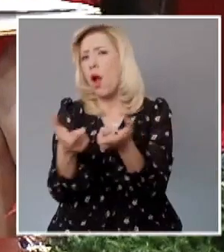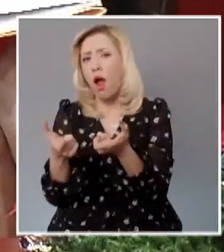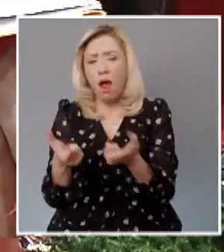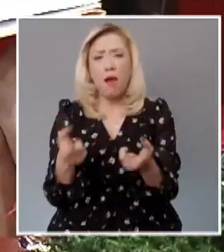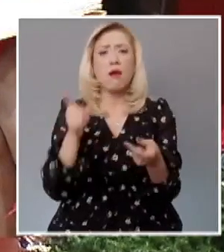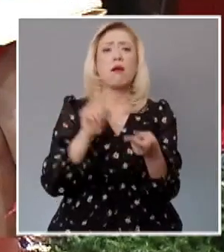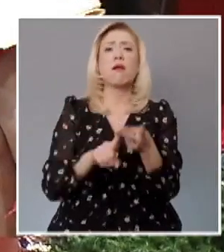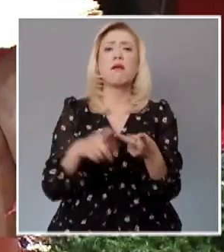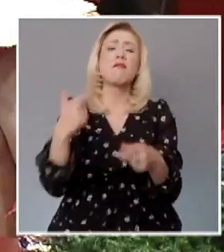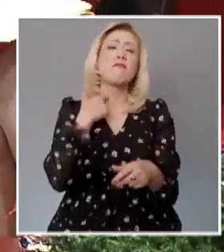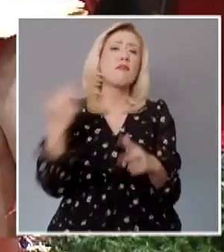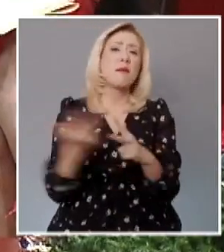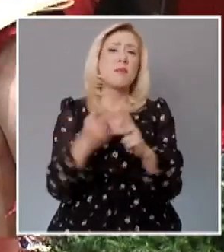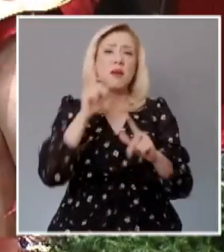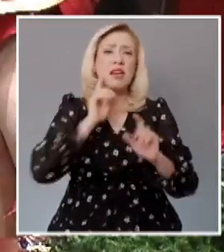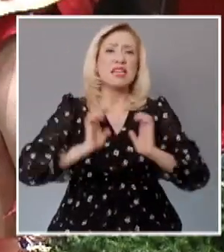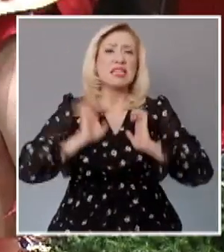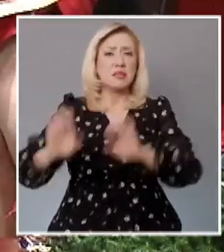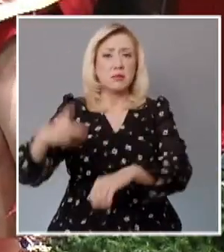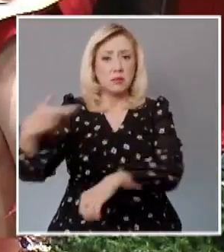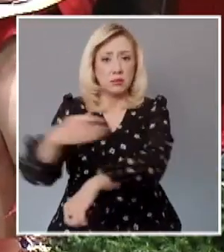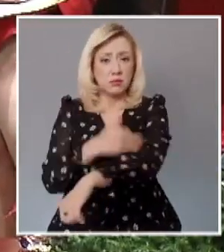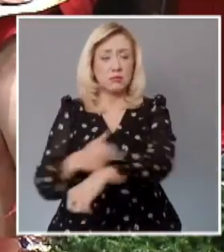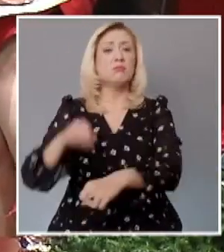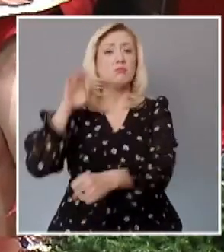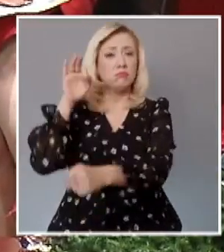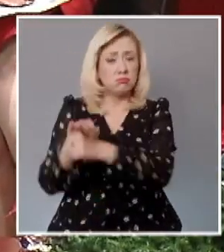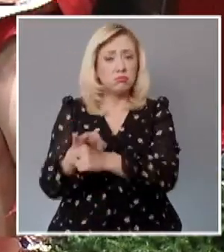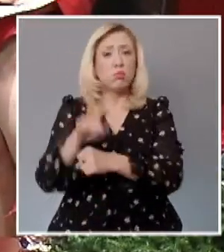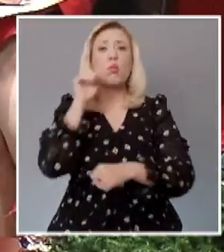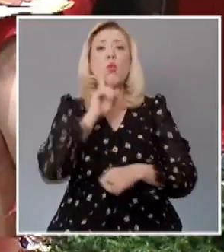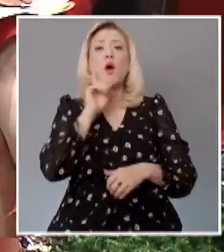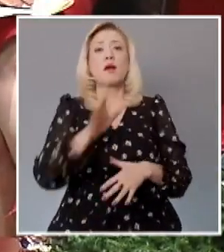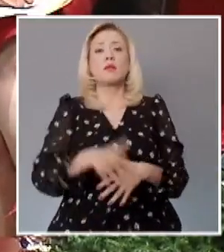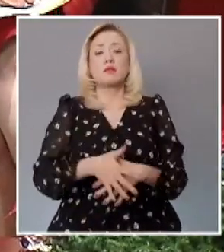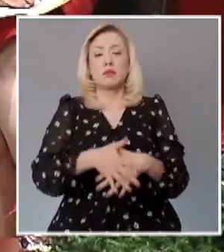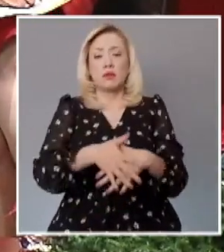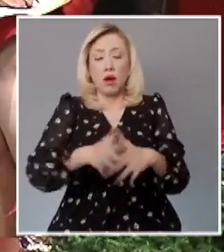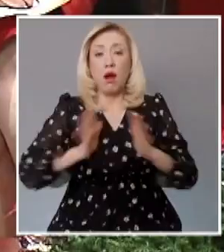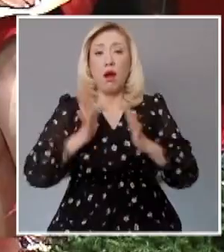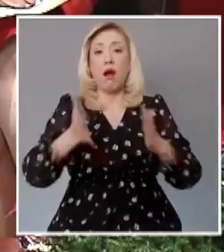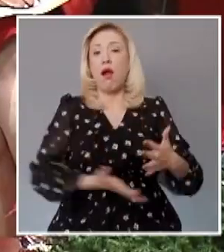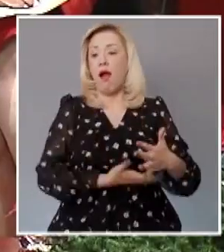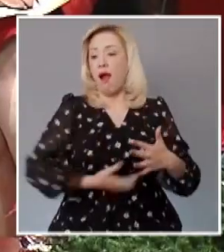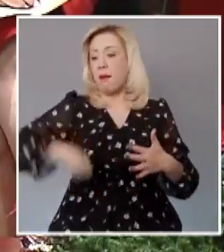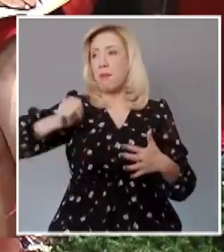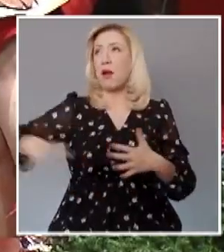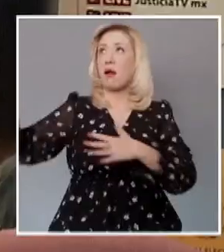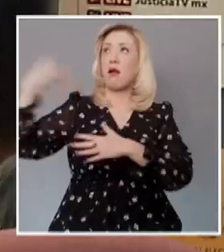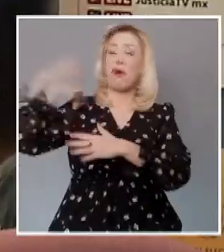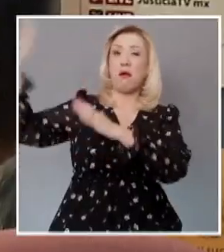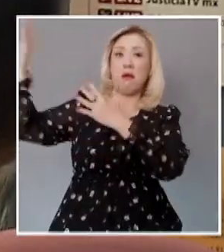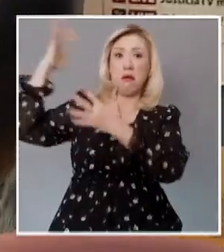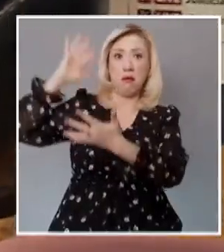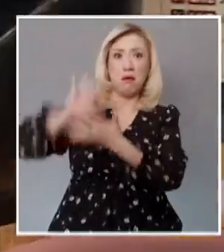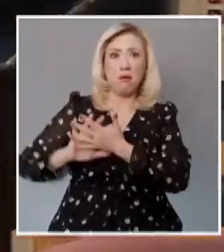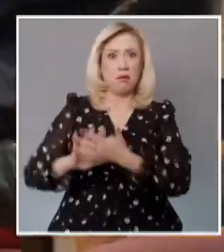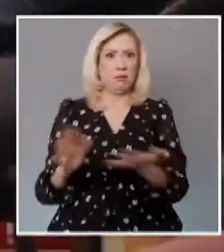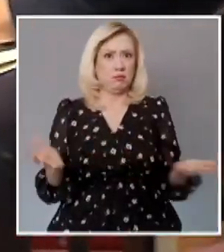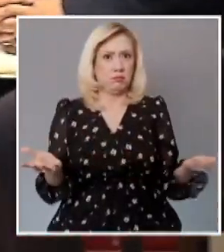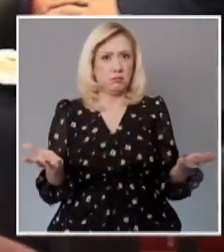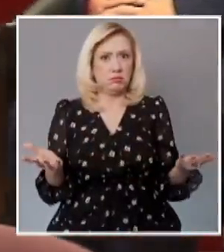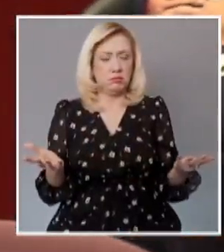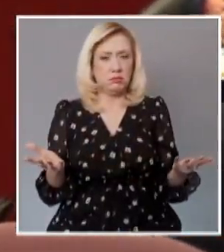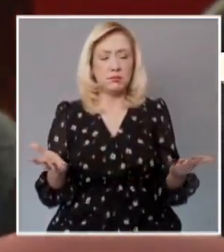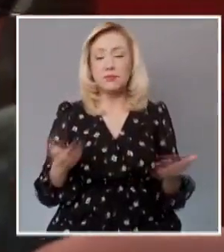feminicidio y a mujeres o personas gestantes procesadas por interrumpir un embarazo, indicó que su principal